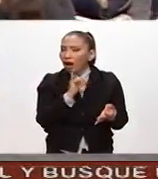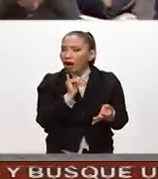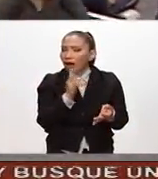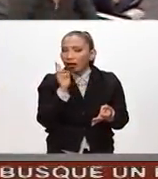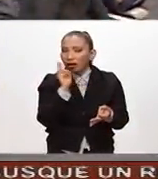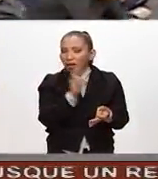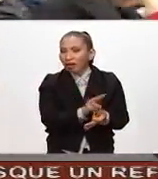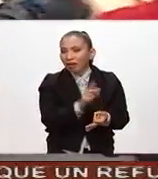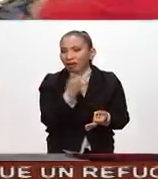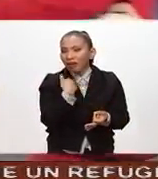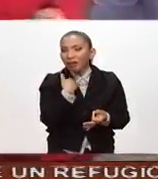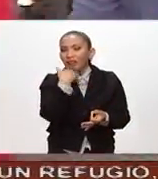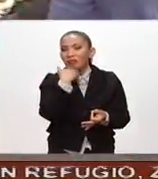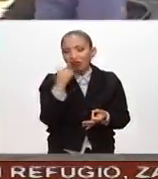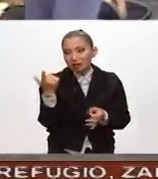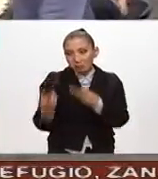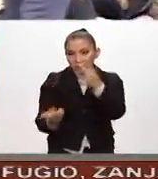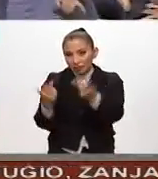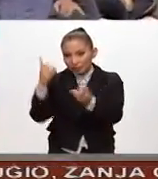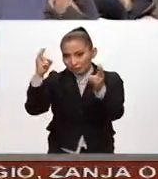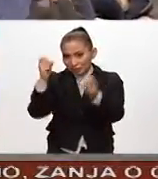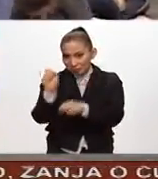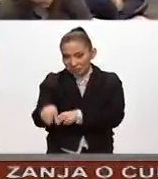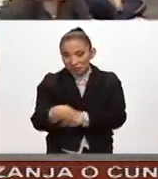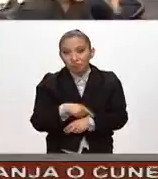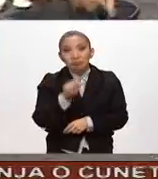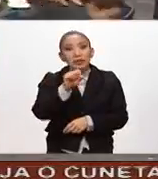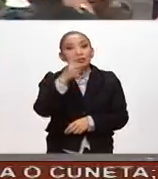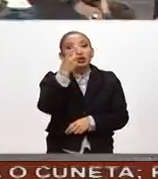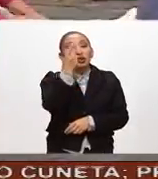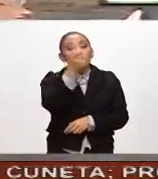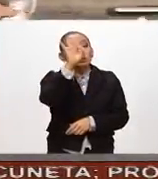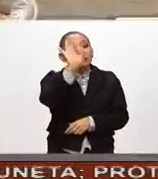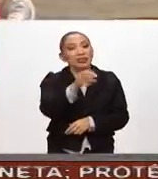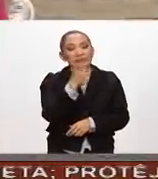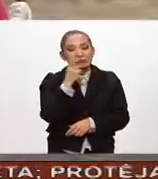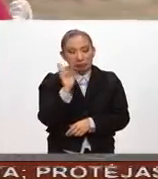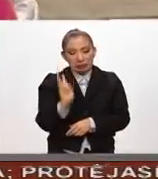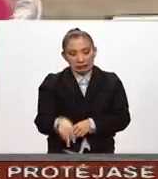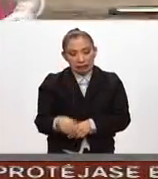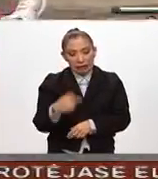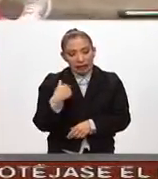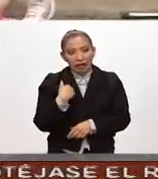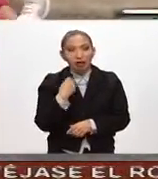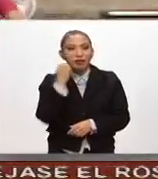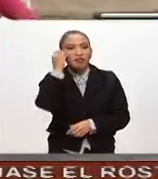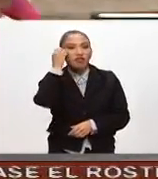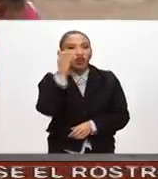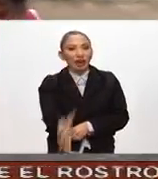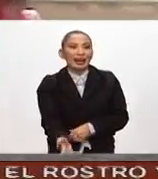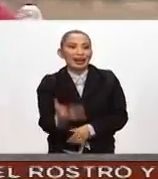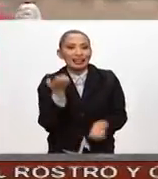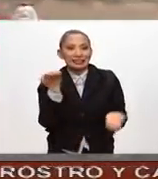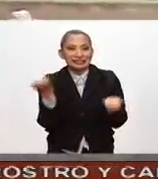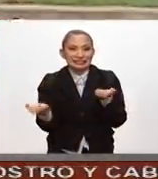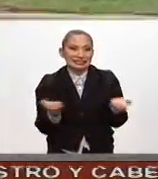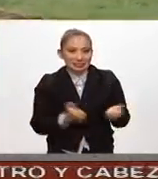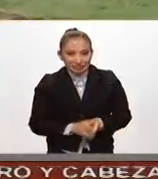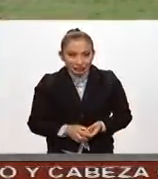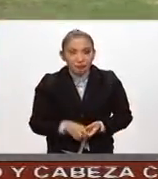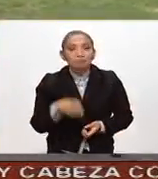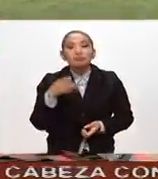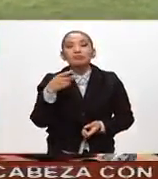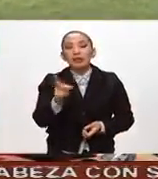visto nunca, a pesar de que hemos hecho estudios sobre este tema. 21% reconoce abiertamente que le da flojera hacer ejercicio.